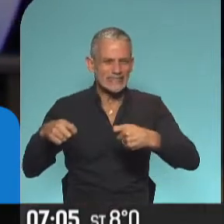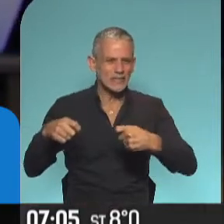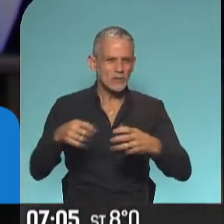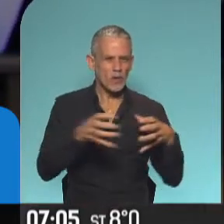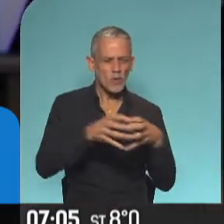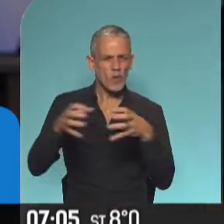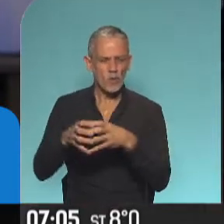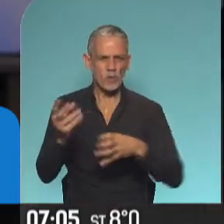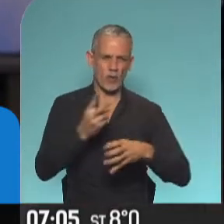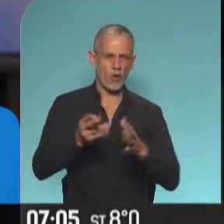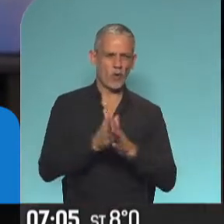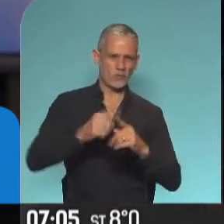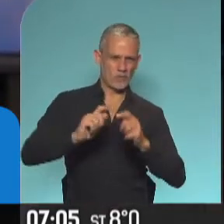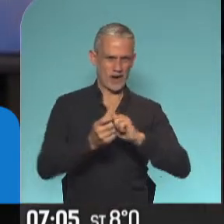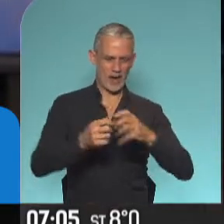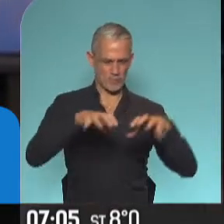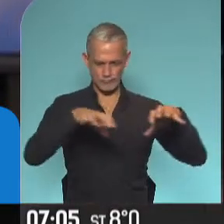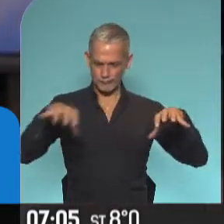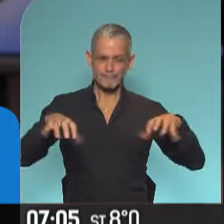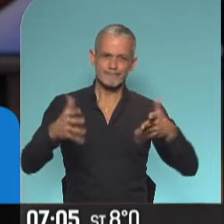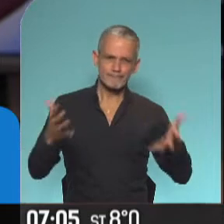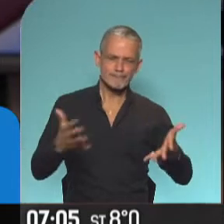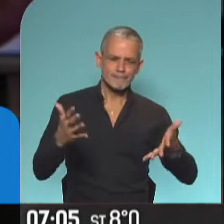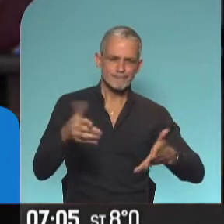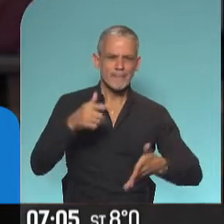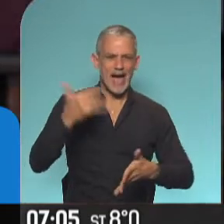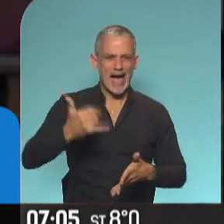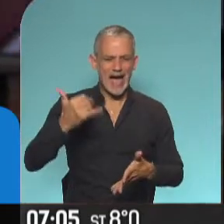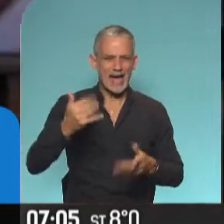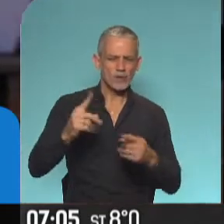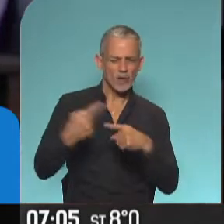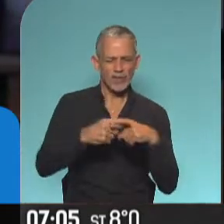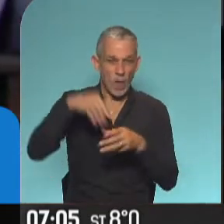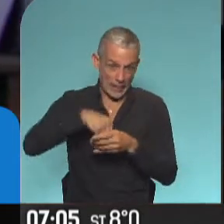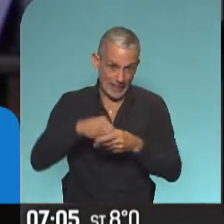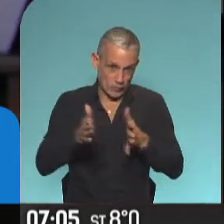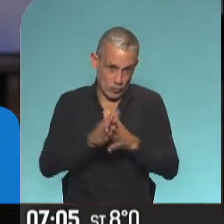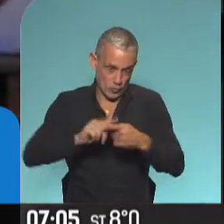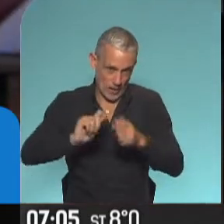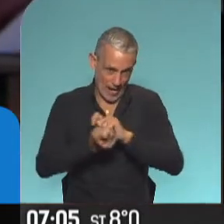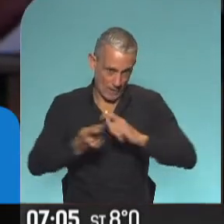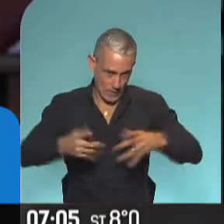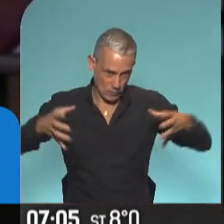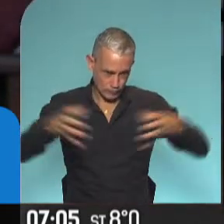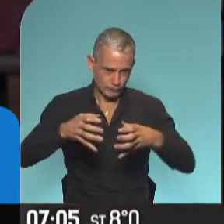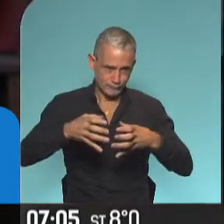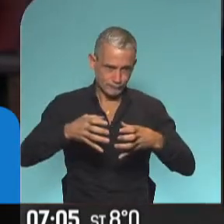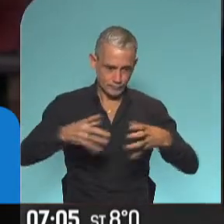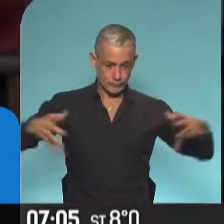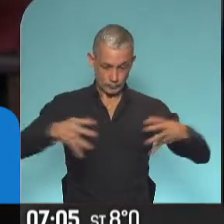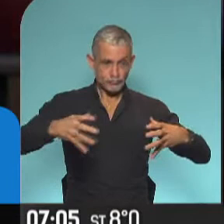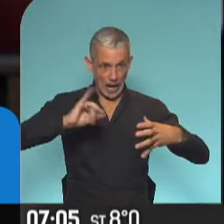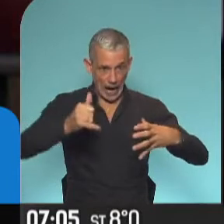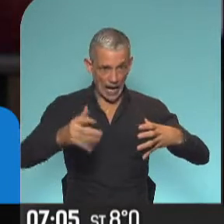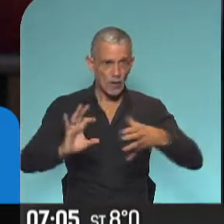de estos matices que bueno, tienen que ver precisamente con una disputa interna. Es cierto que Juntos por el Cambio es una